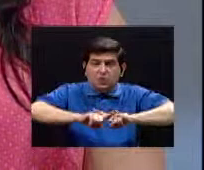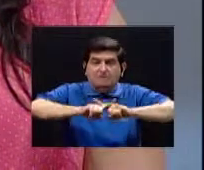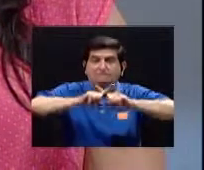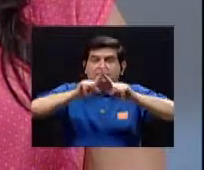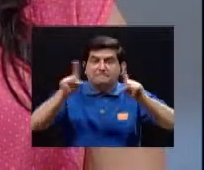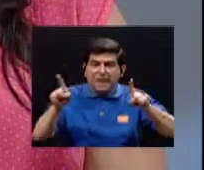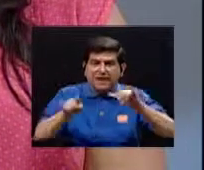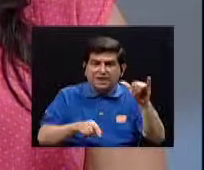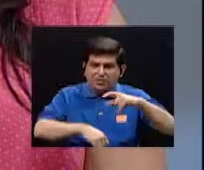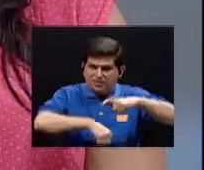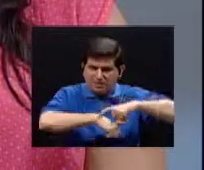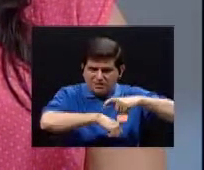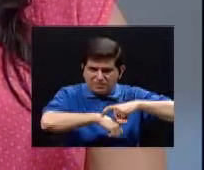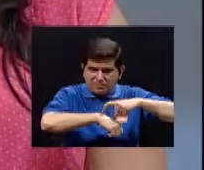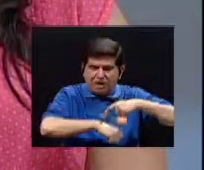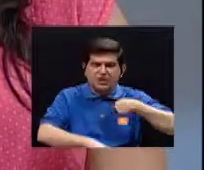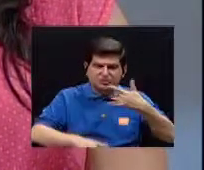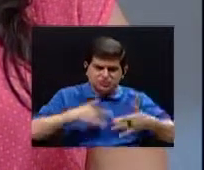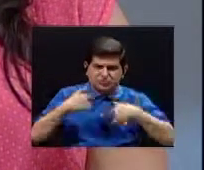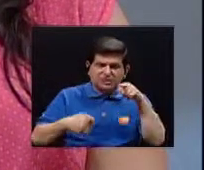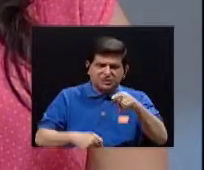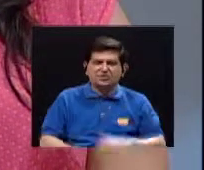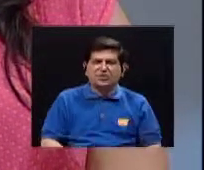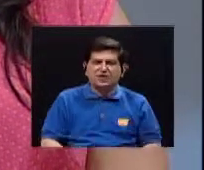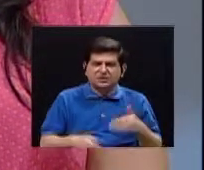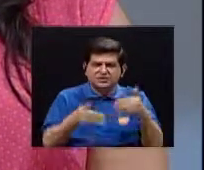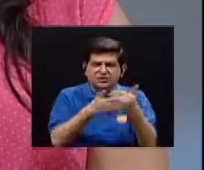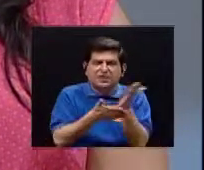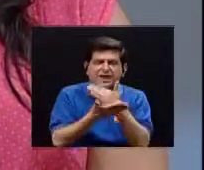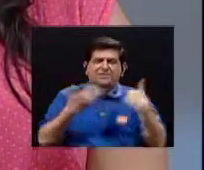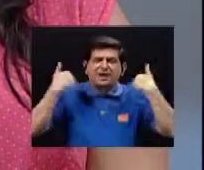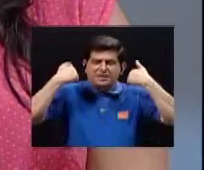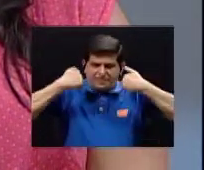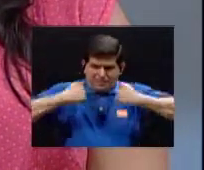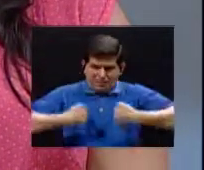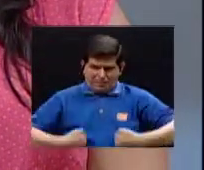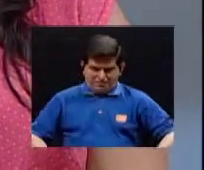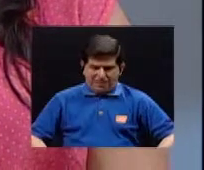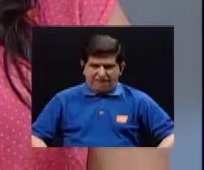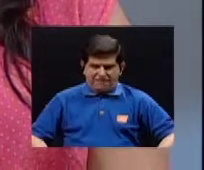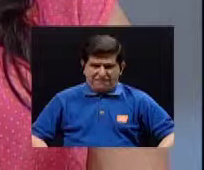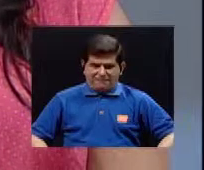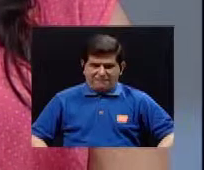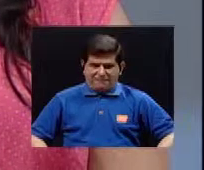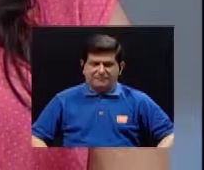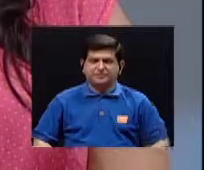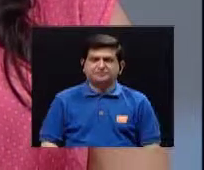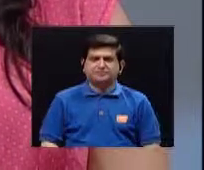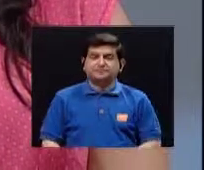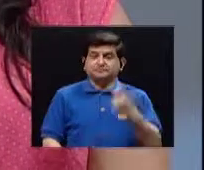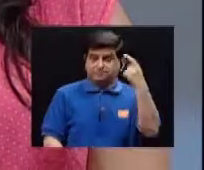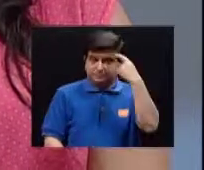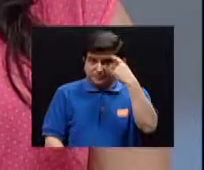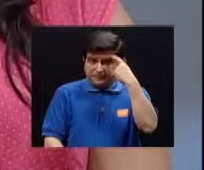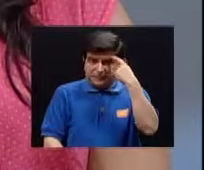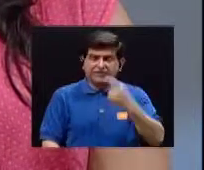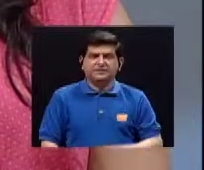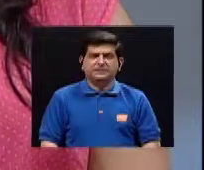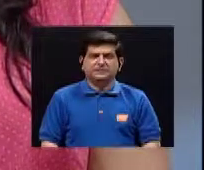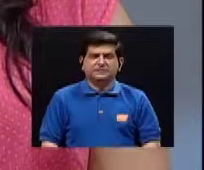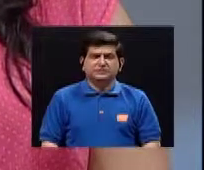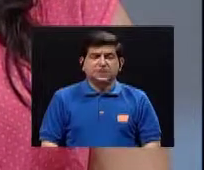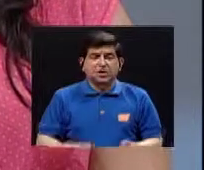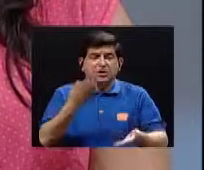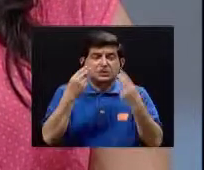que sucedía pero sin embargo al mismo tiempo siento que eso nos acerca al lado más humano del pues porque imagínate